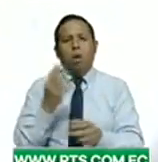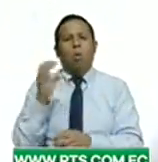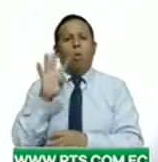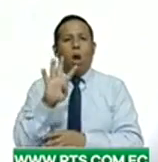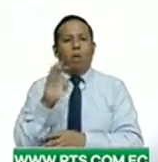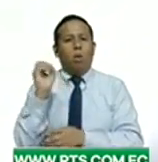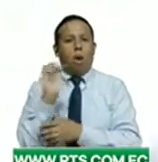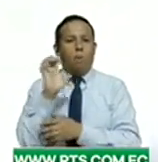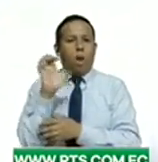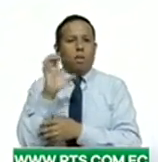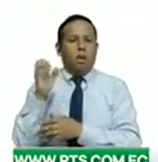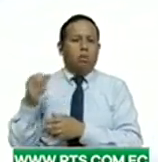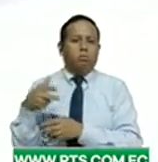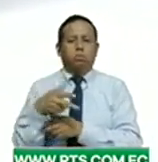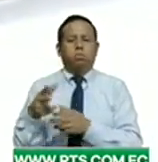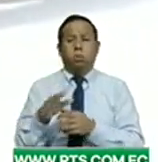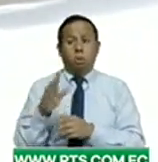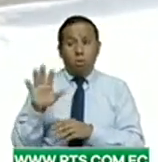¿Alguno está grave?